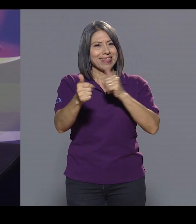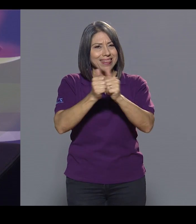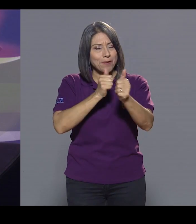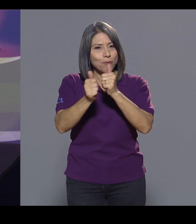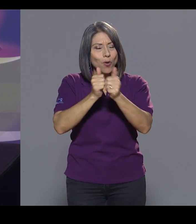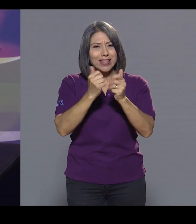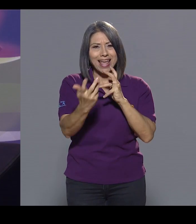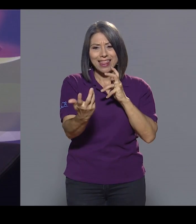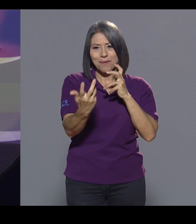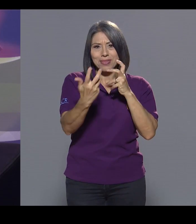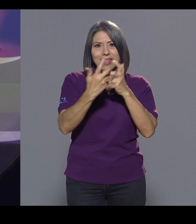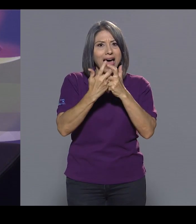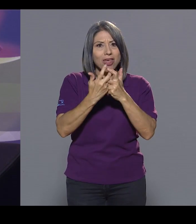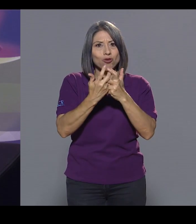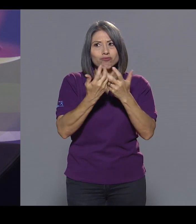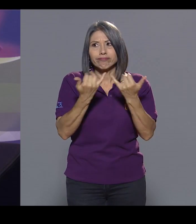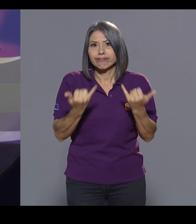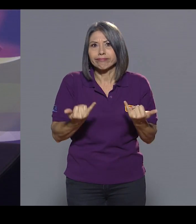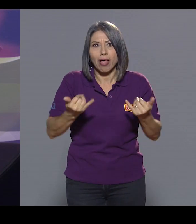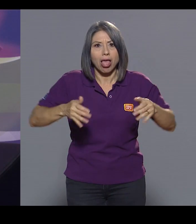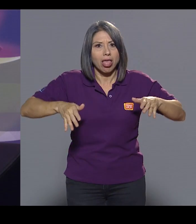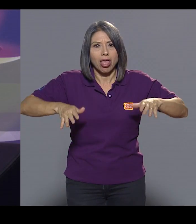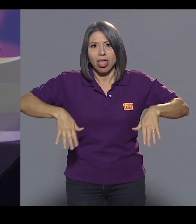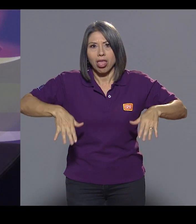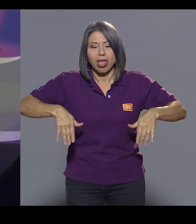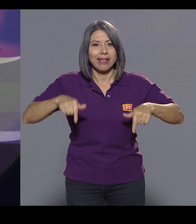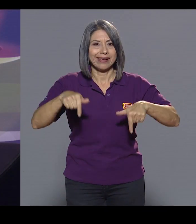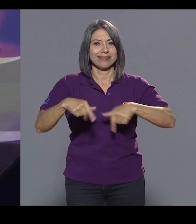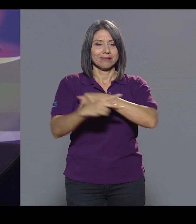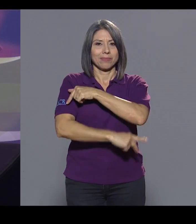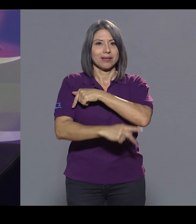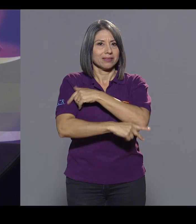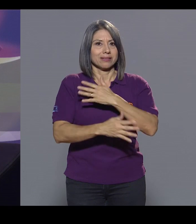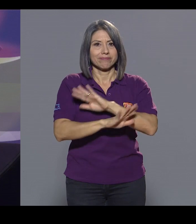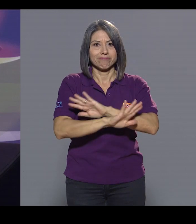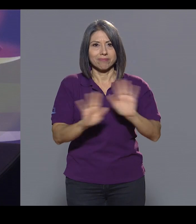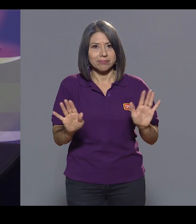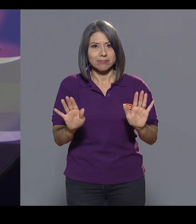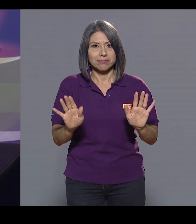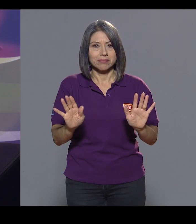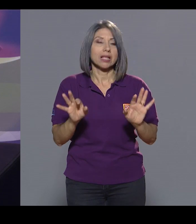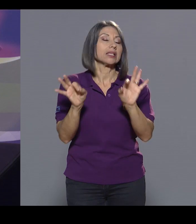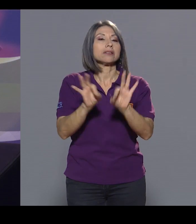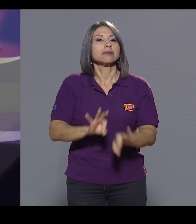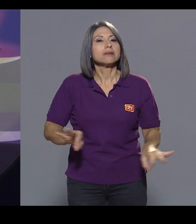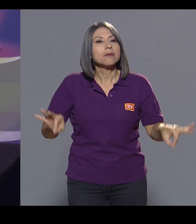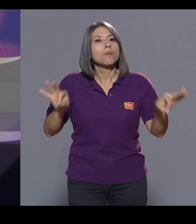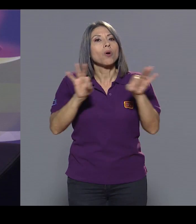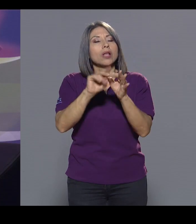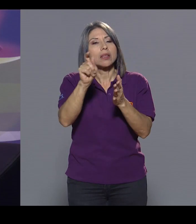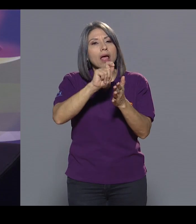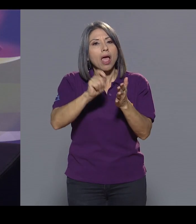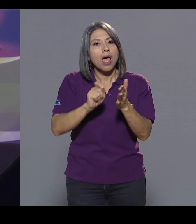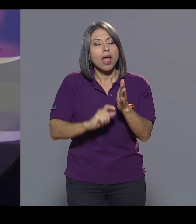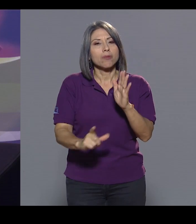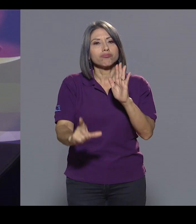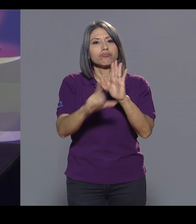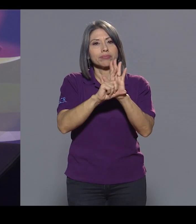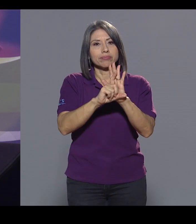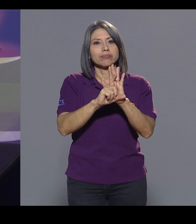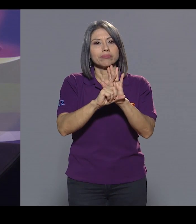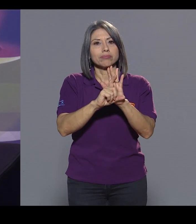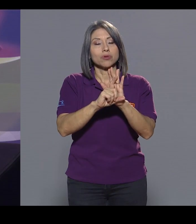adaptado, es un vacío, constituye un vacío en este país, y es importantísimo que se legisle al